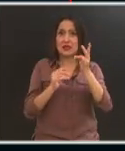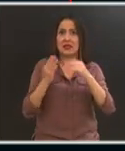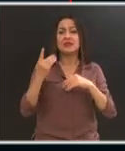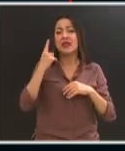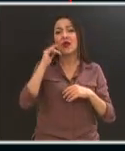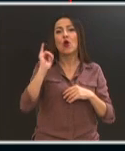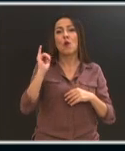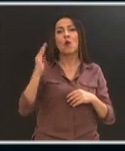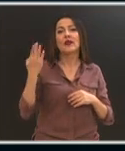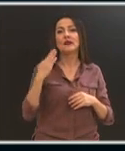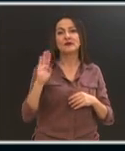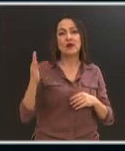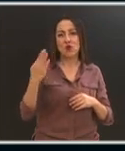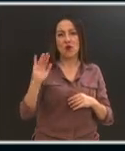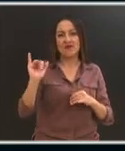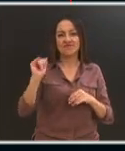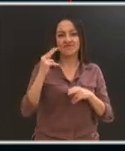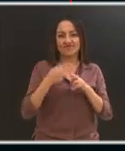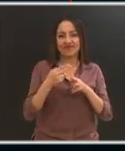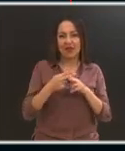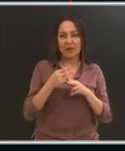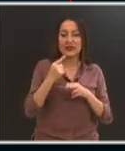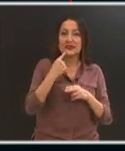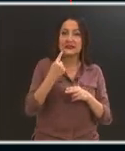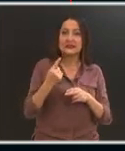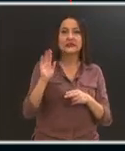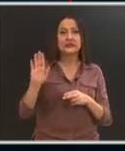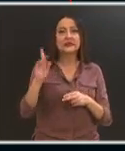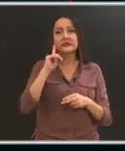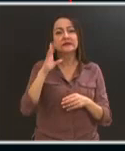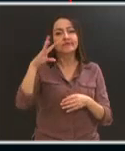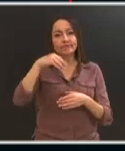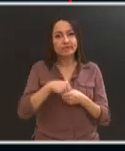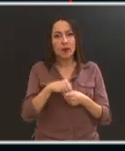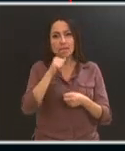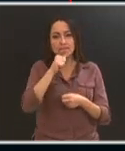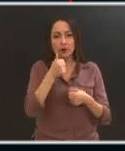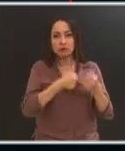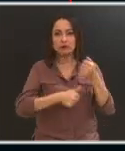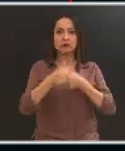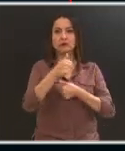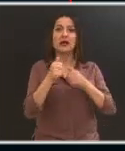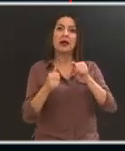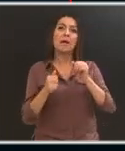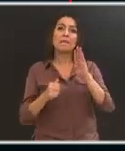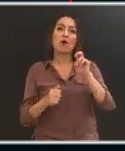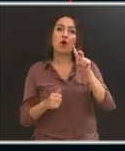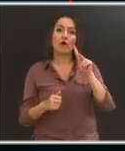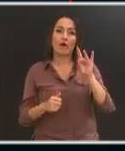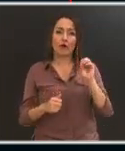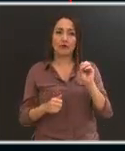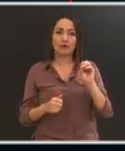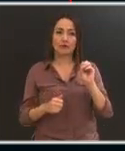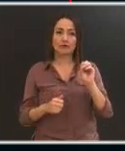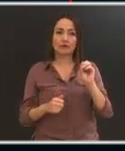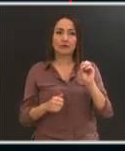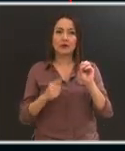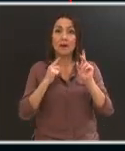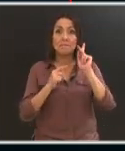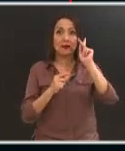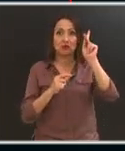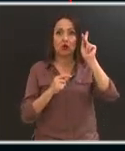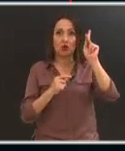del Pacífico. La organización en apariencia está integrada por el cabecilla, alias Volvo, un pastor